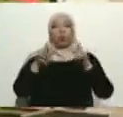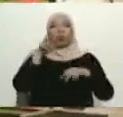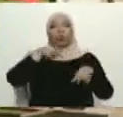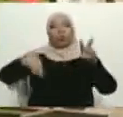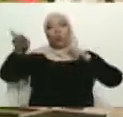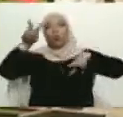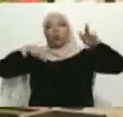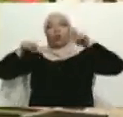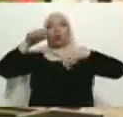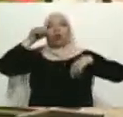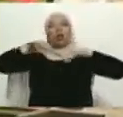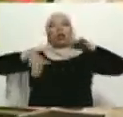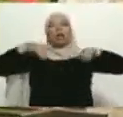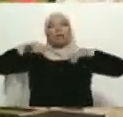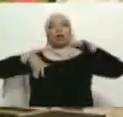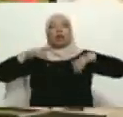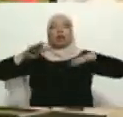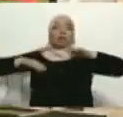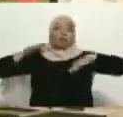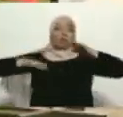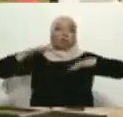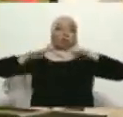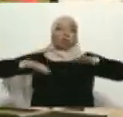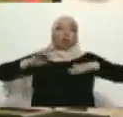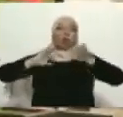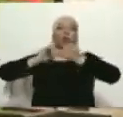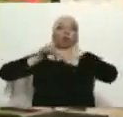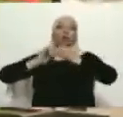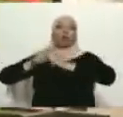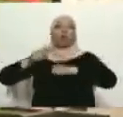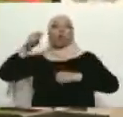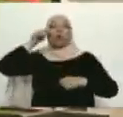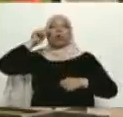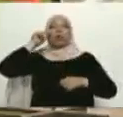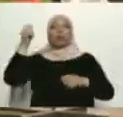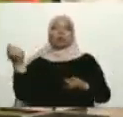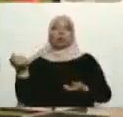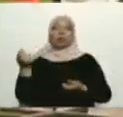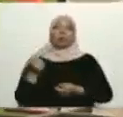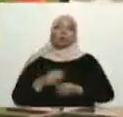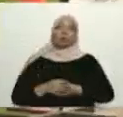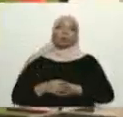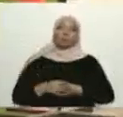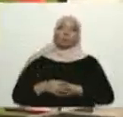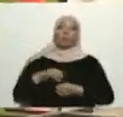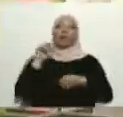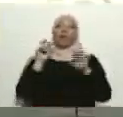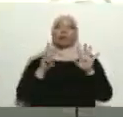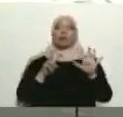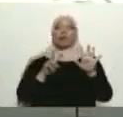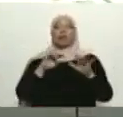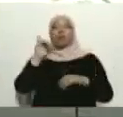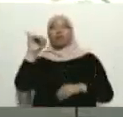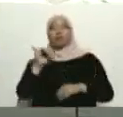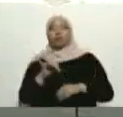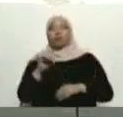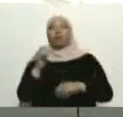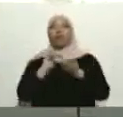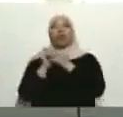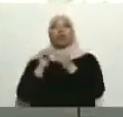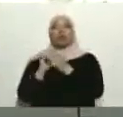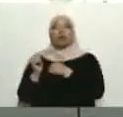las playas de barlovento el turismo deportivo vicepresidente Maldonado siete por ciento decidieron hacer turismo